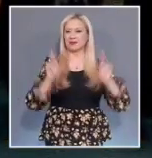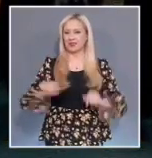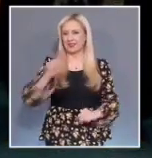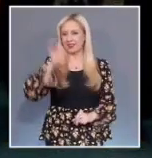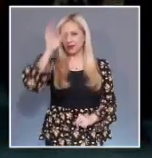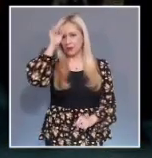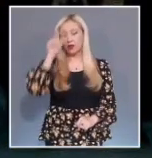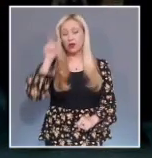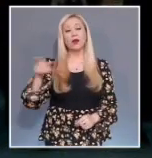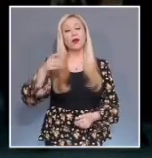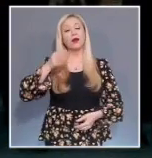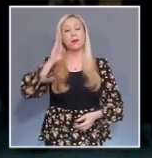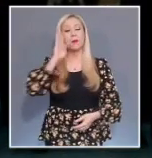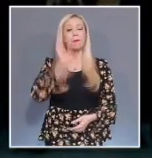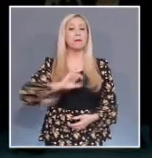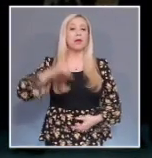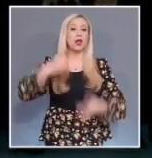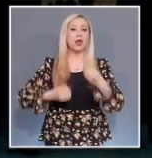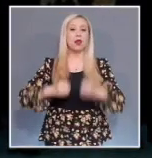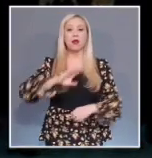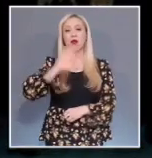de febrero de